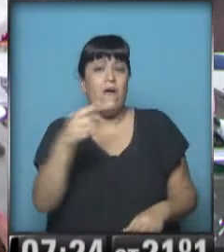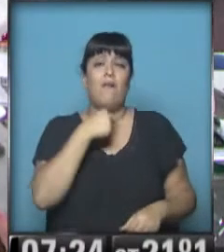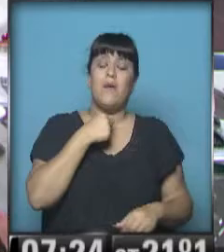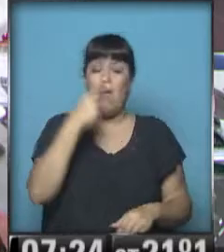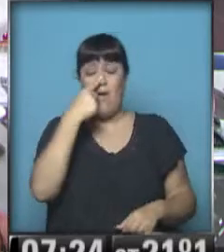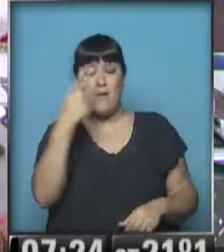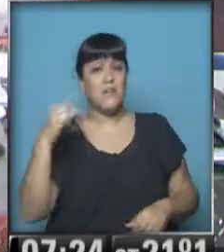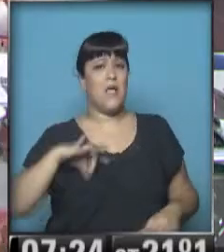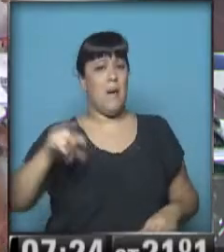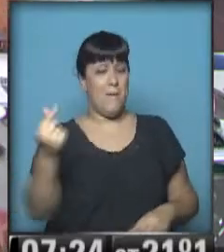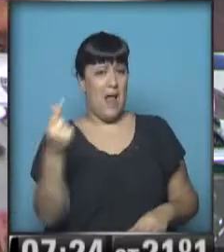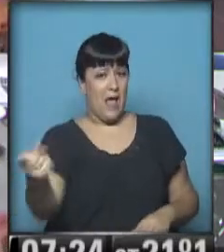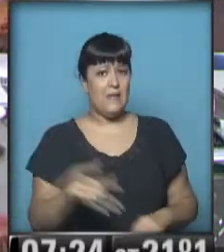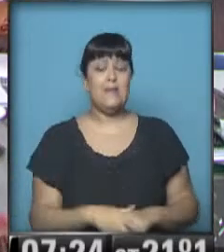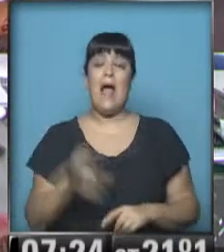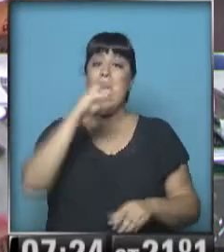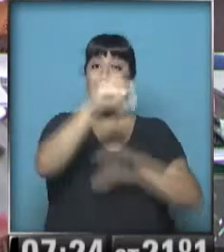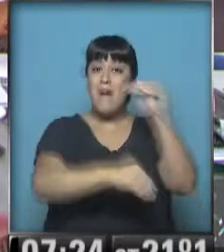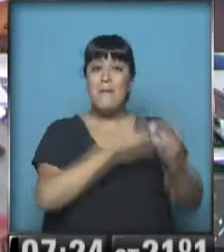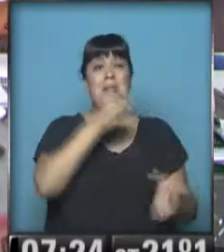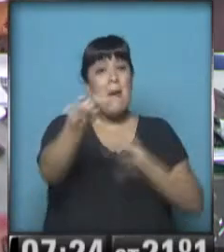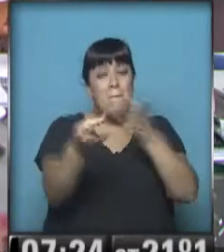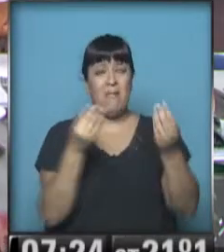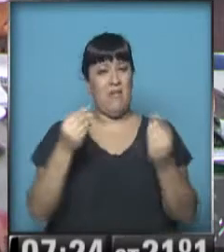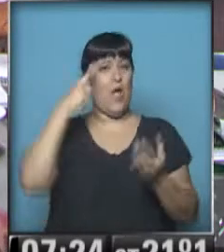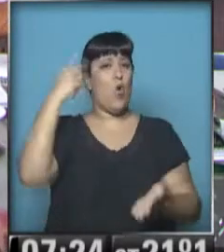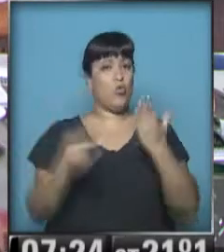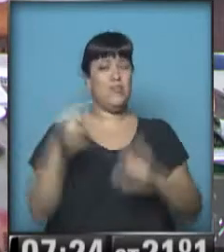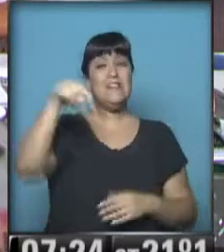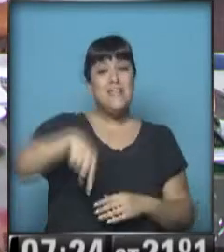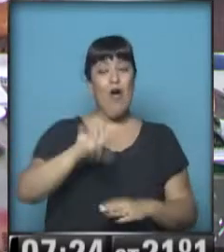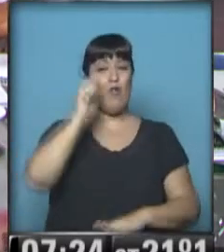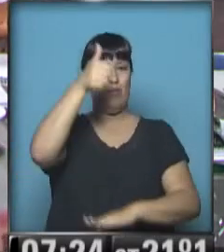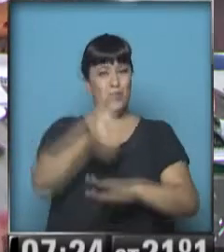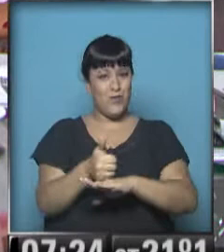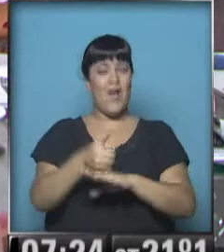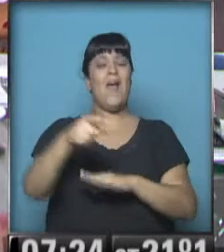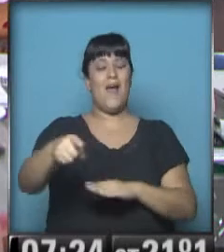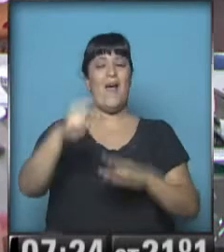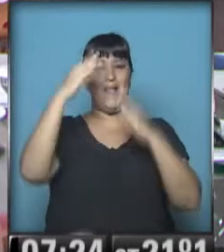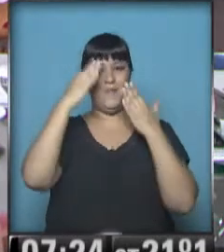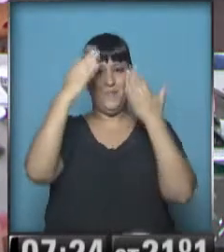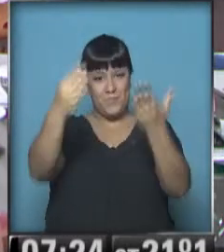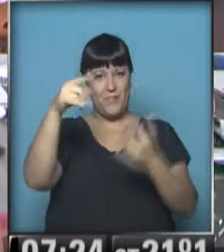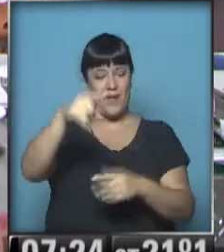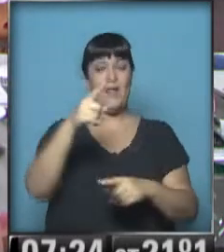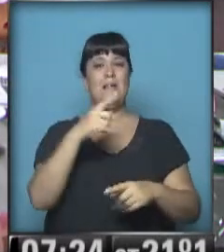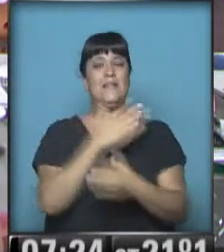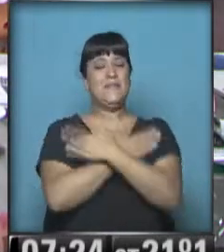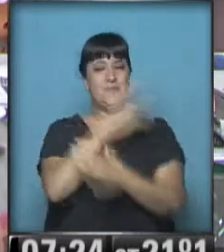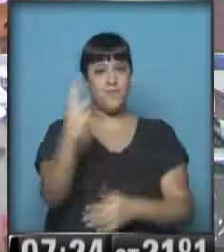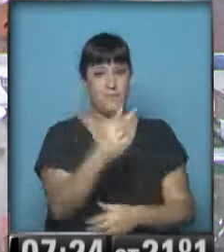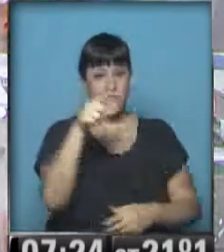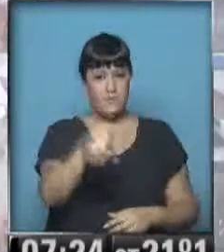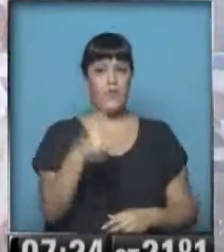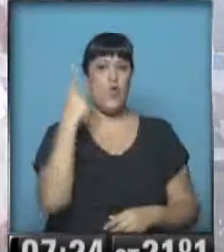dinero. El pedido siempre de los familiares fue el de justicia. Estamos en vivo justamente desde el lugar donde se lo está despidiendo. Omar Chabán, es el centro islámico,